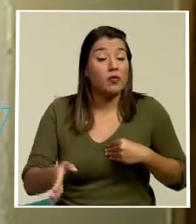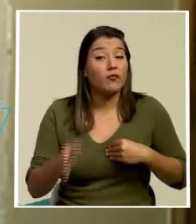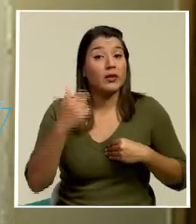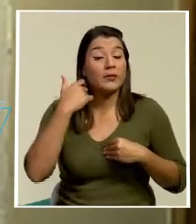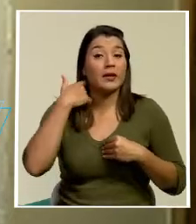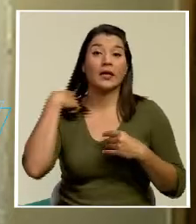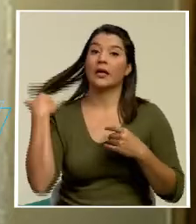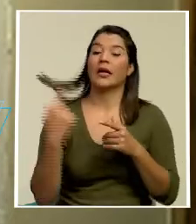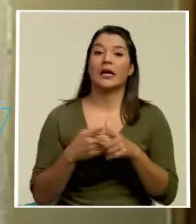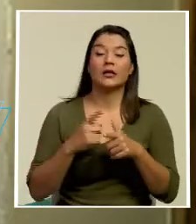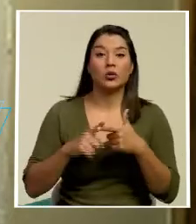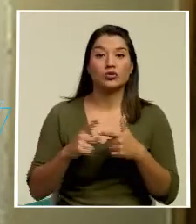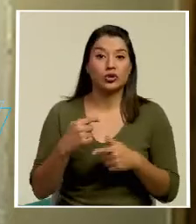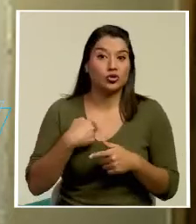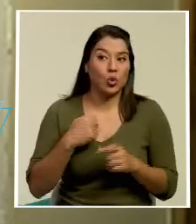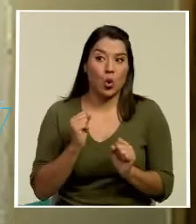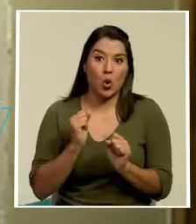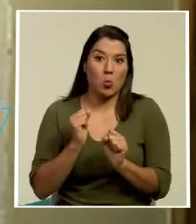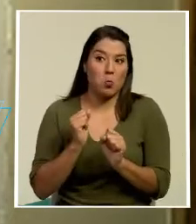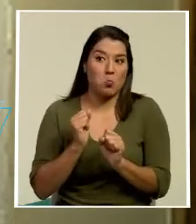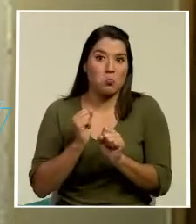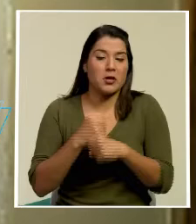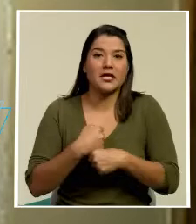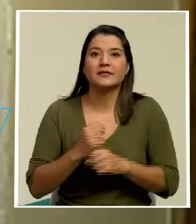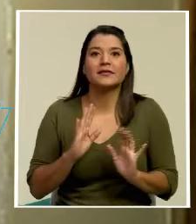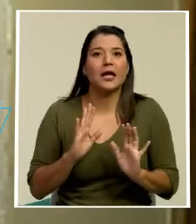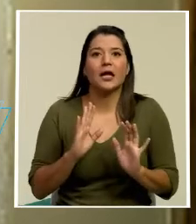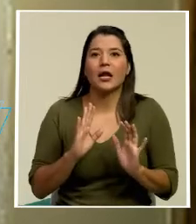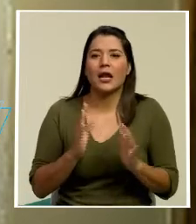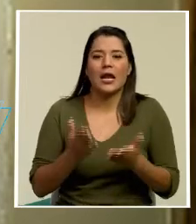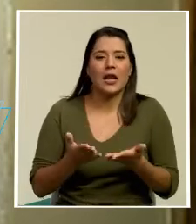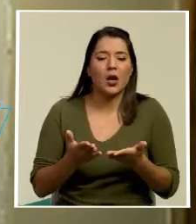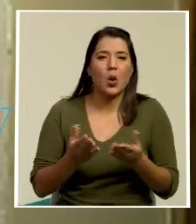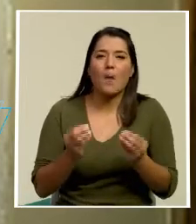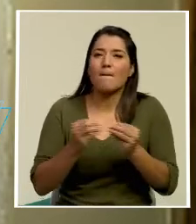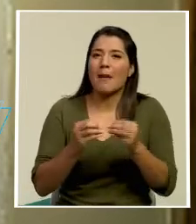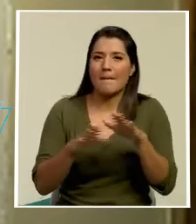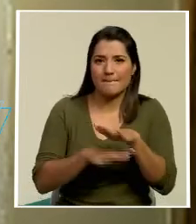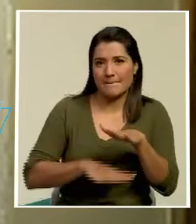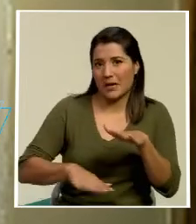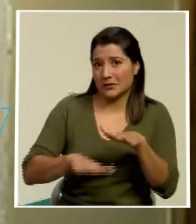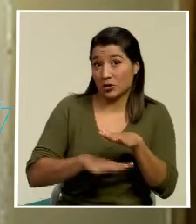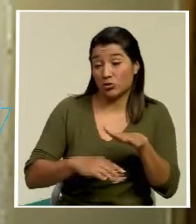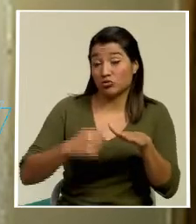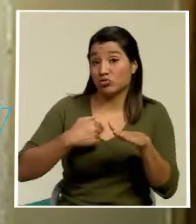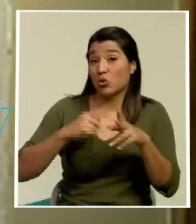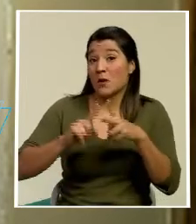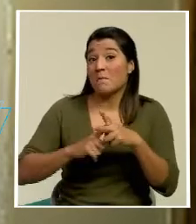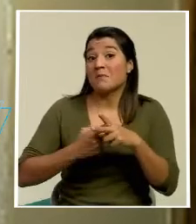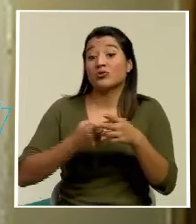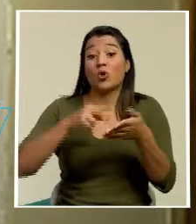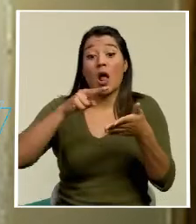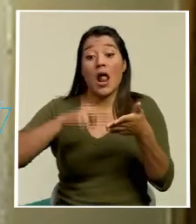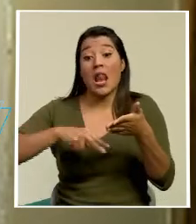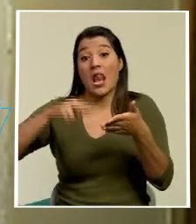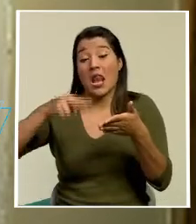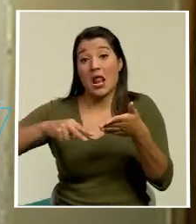a lo primordial, a la lectura, y empezamos a compartir lecturas con